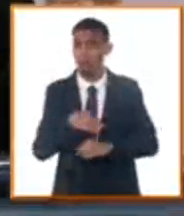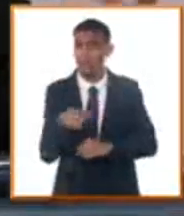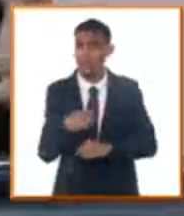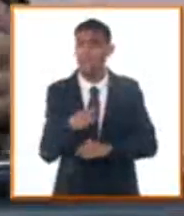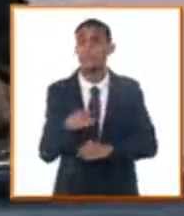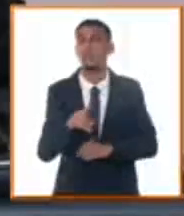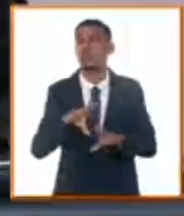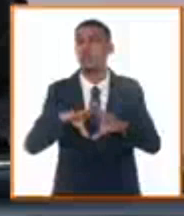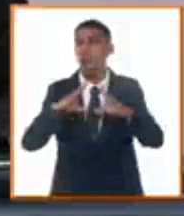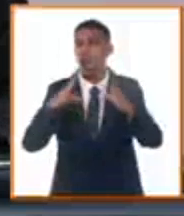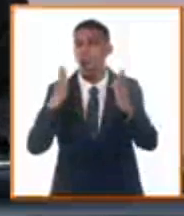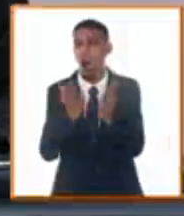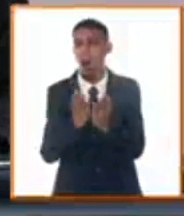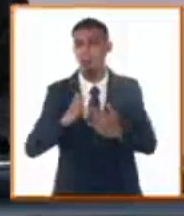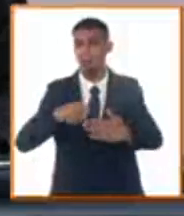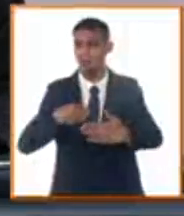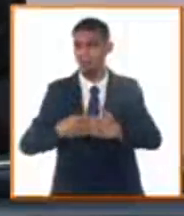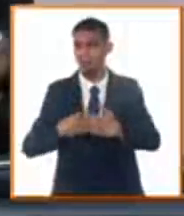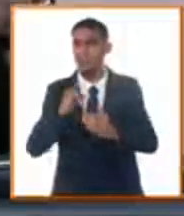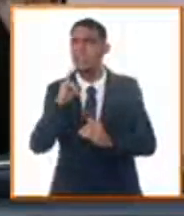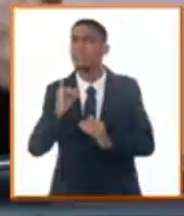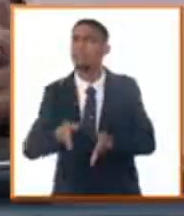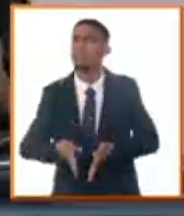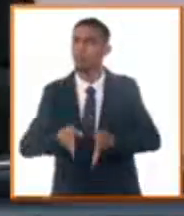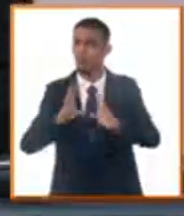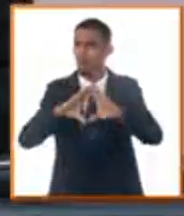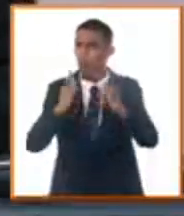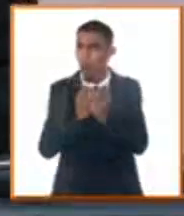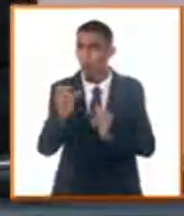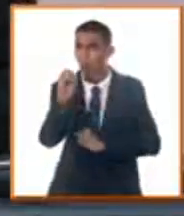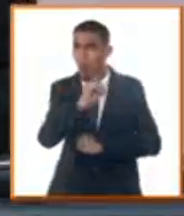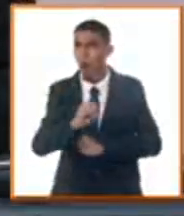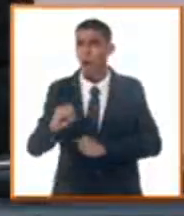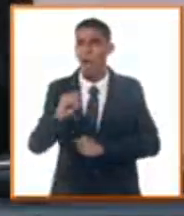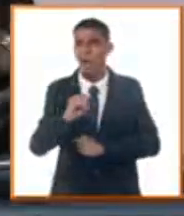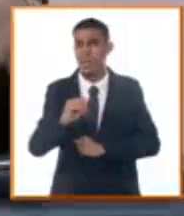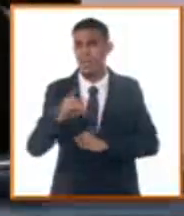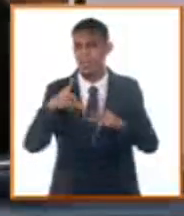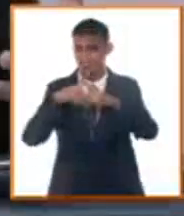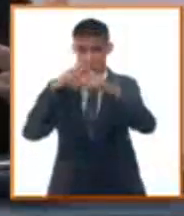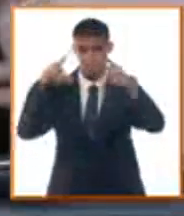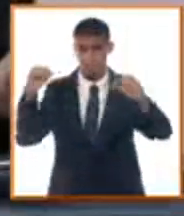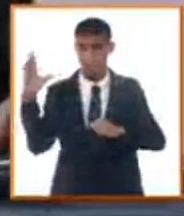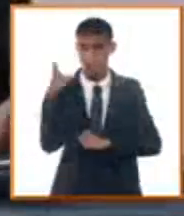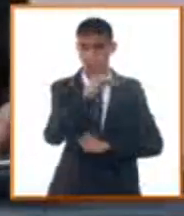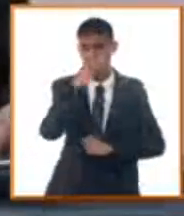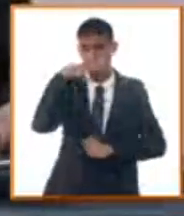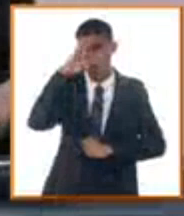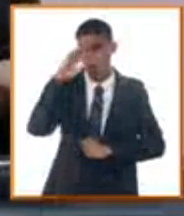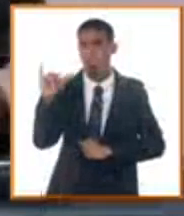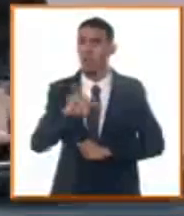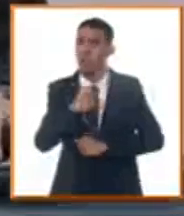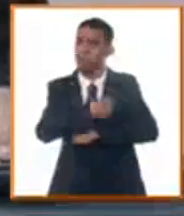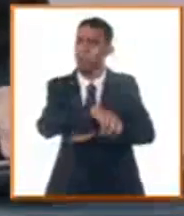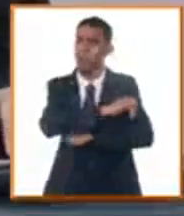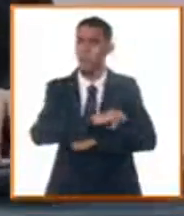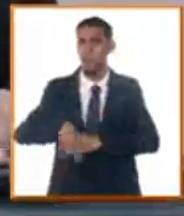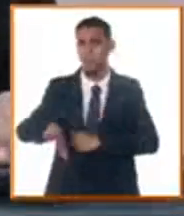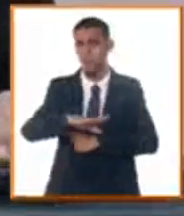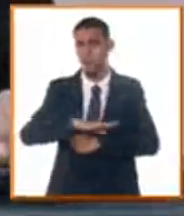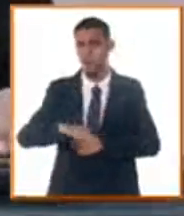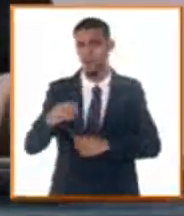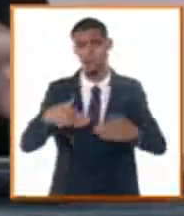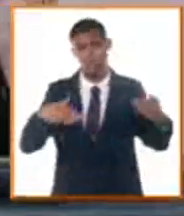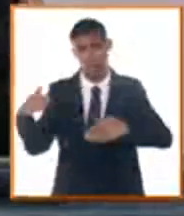empeñados todas las instituciones del país, todos los organismos de la nación y también los ciudadanos, con nuestra participación